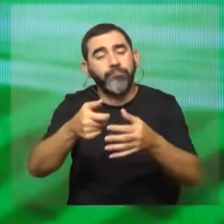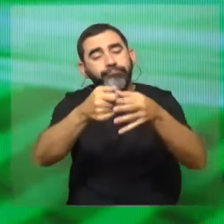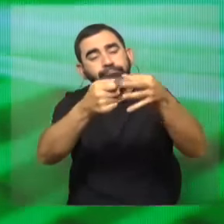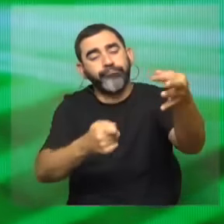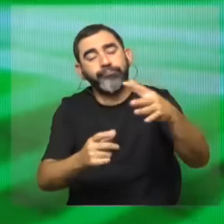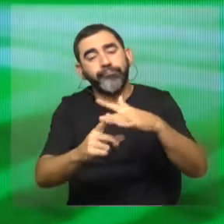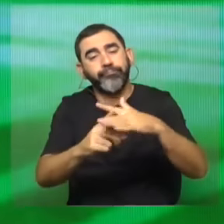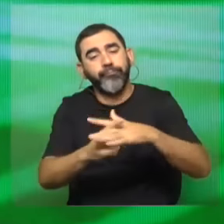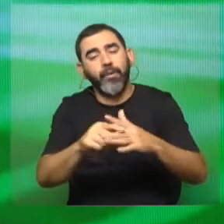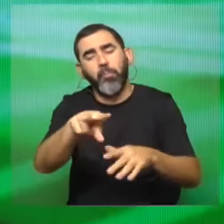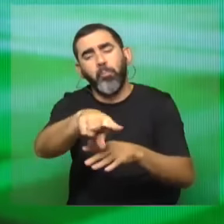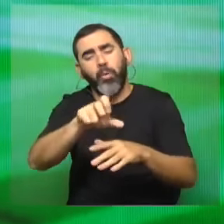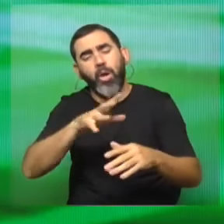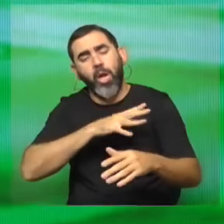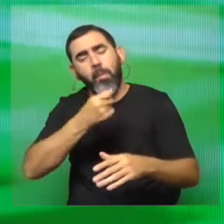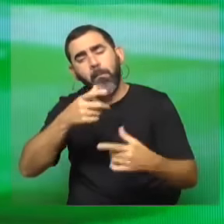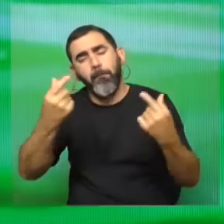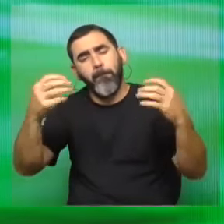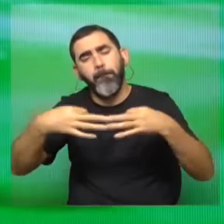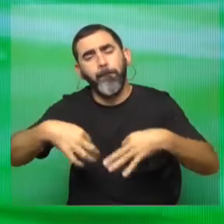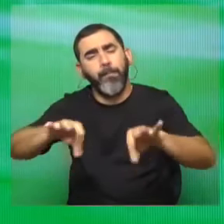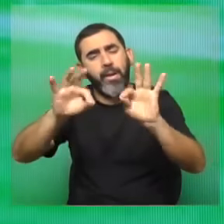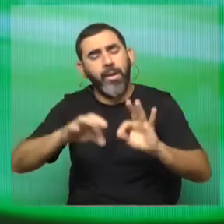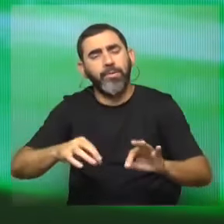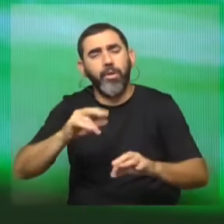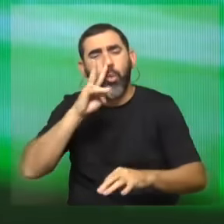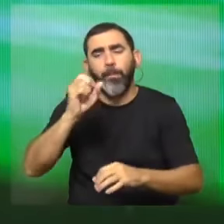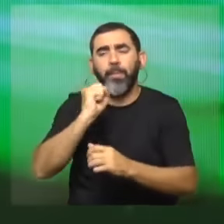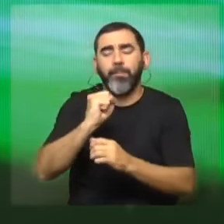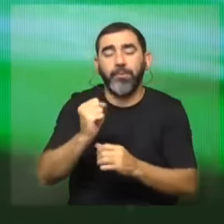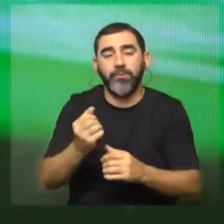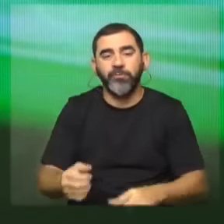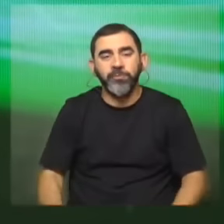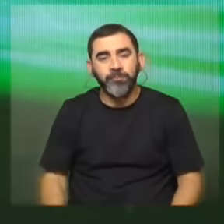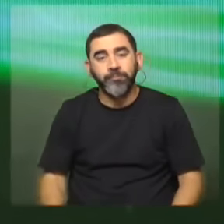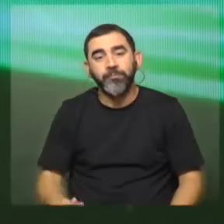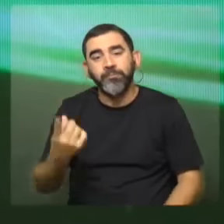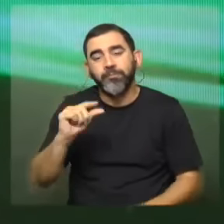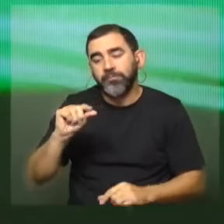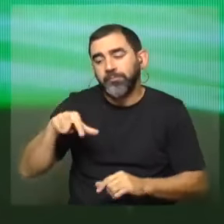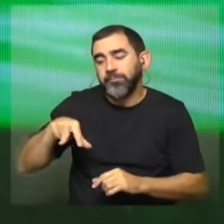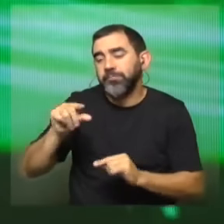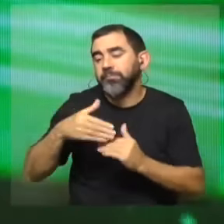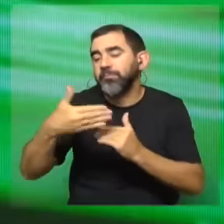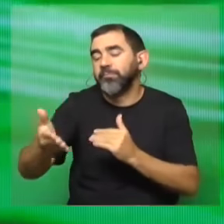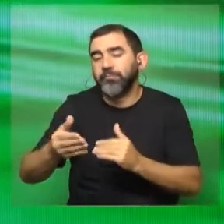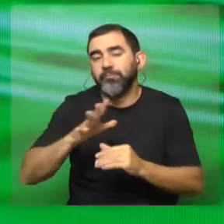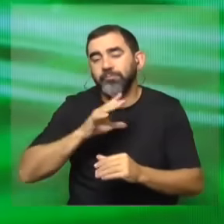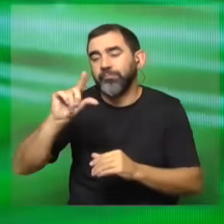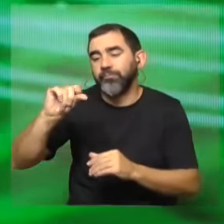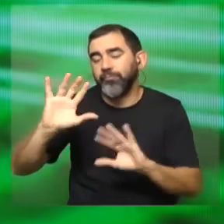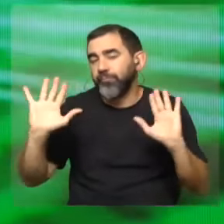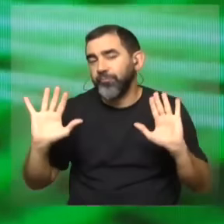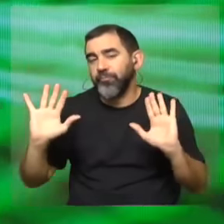boleta de que le cobraron una milanesa carísima milanesa 2000 pesos pero si camina pocos metros más va a encontrar otra oferta